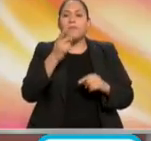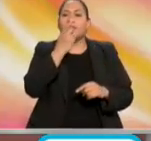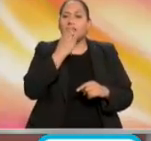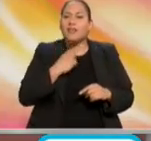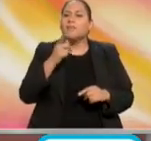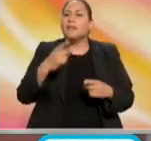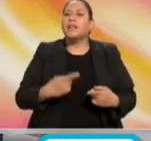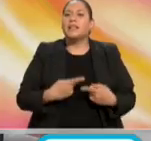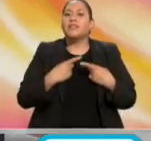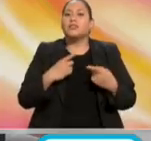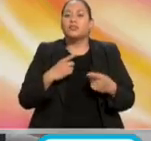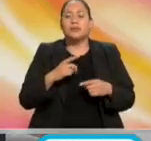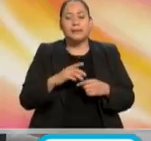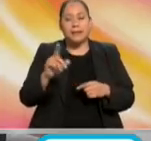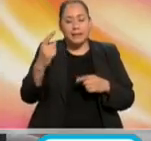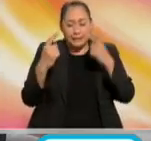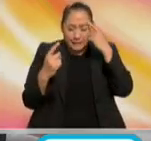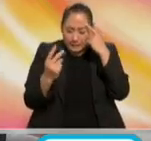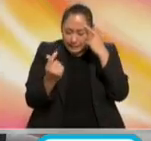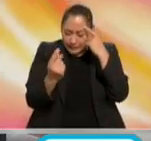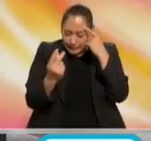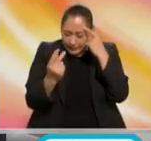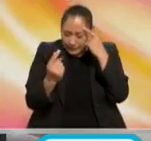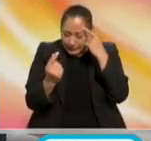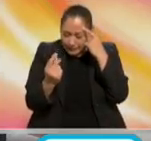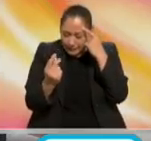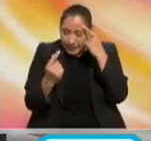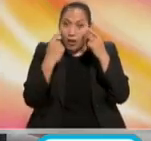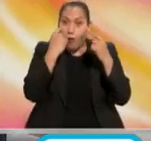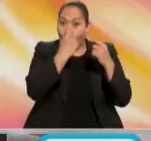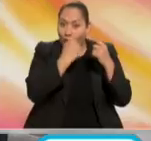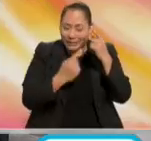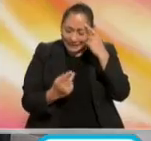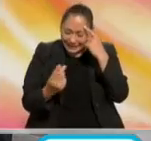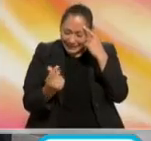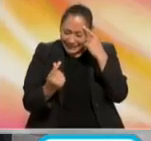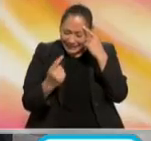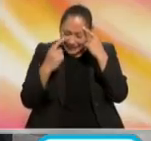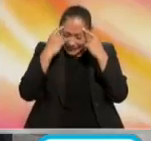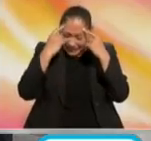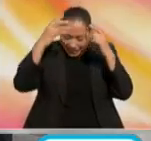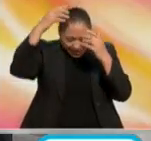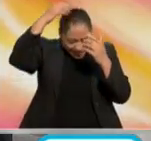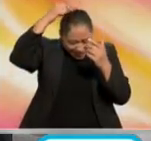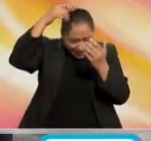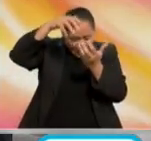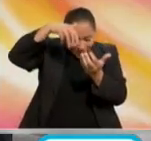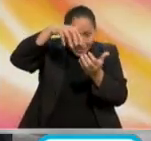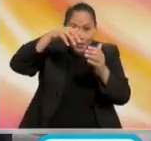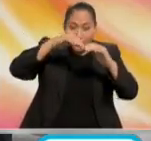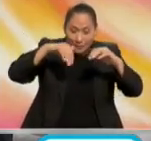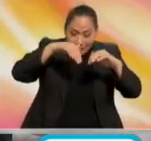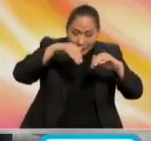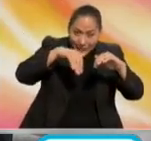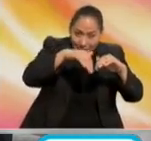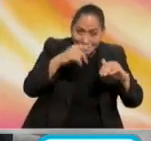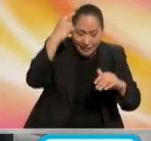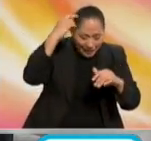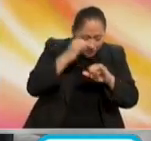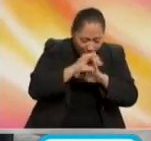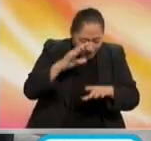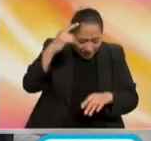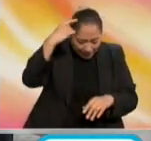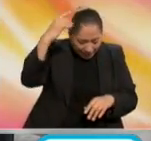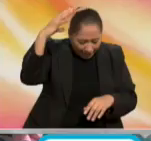qué dirección? Y dices, ahorita me acuerdo, te acuerdo, y cierras tus ojos para llegar a tu información, ¿no? Sí. Exactamente. Para darle